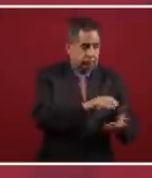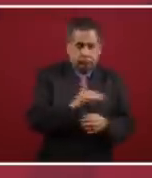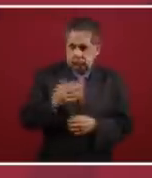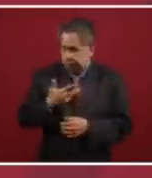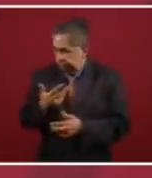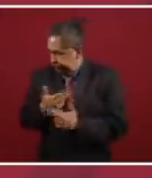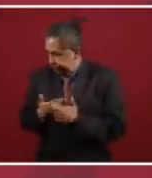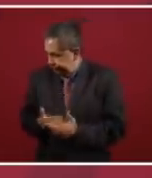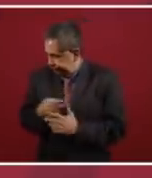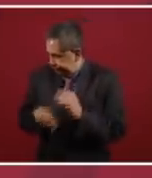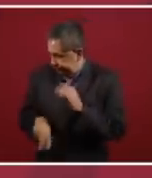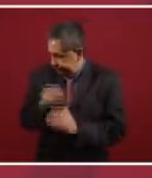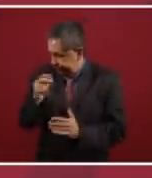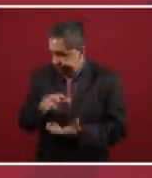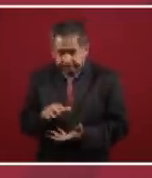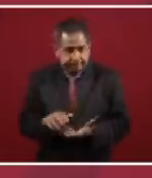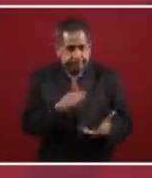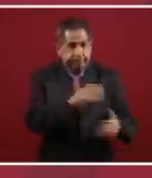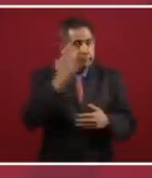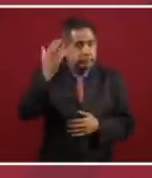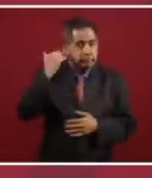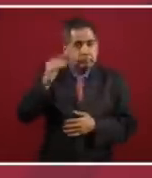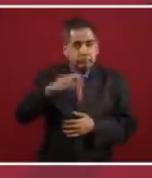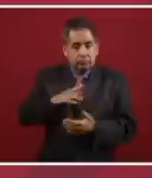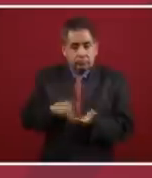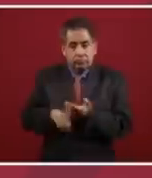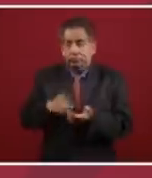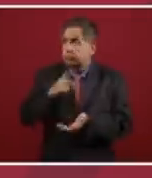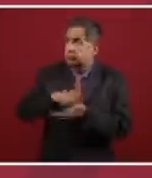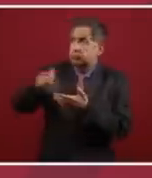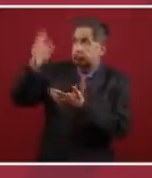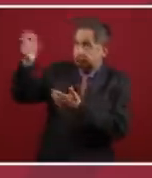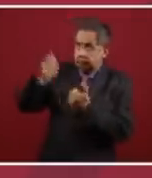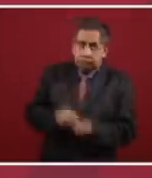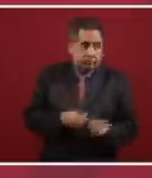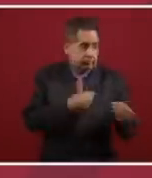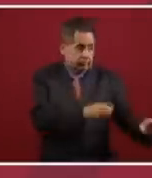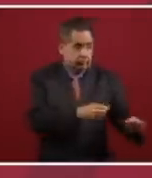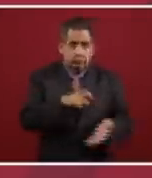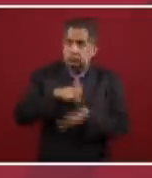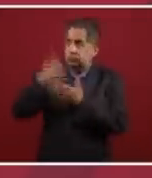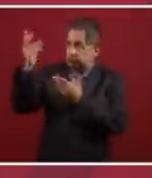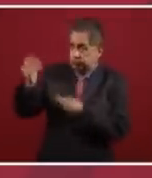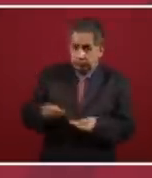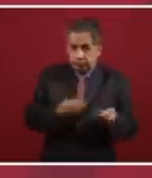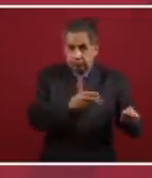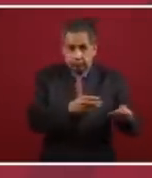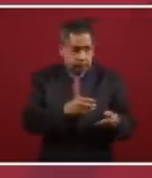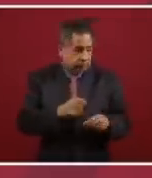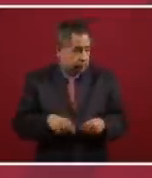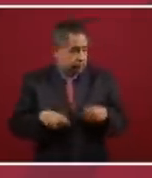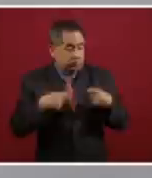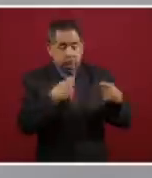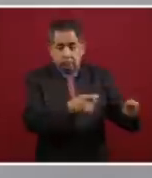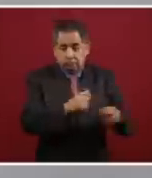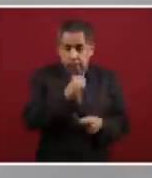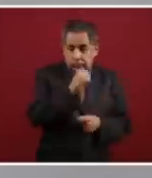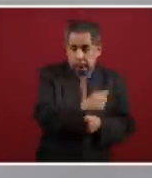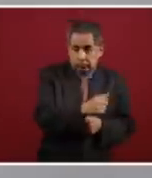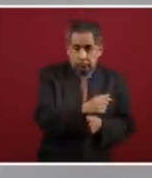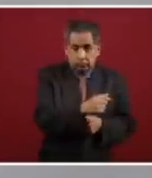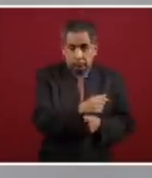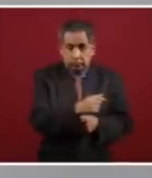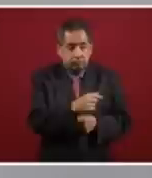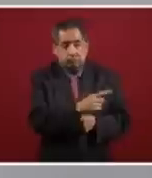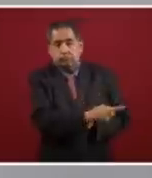tenemos, no se tenía en México y hay que comprarla, y si no se le entrega la